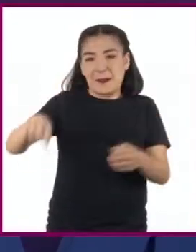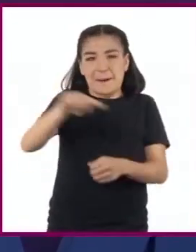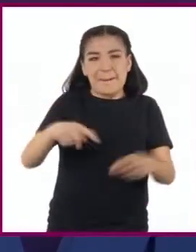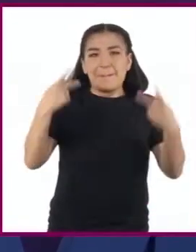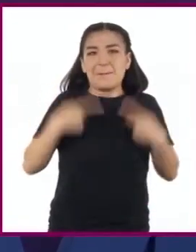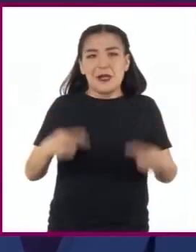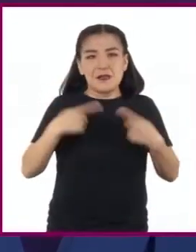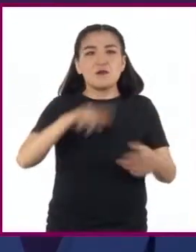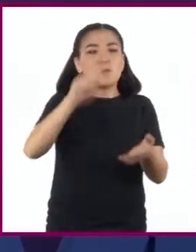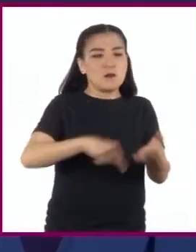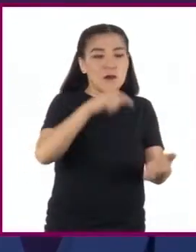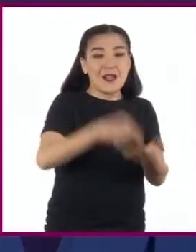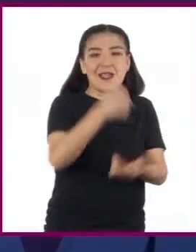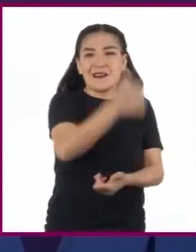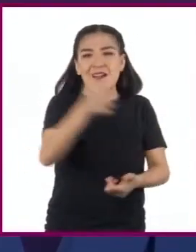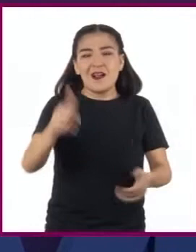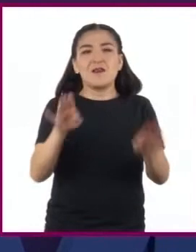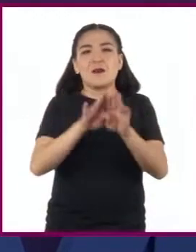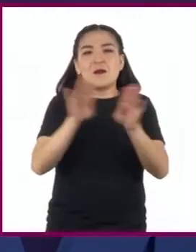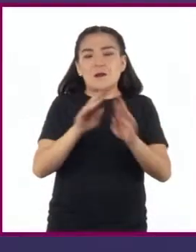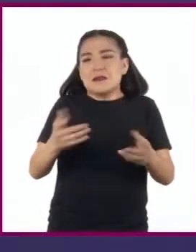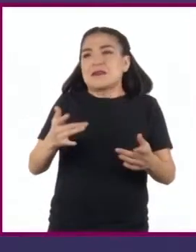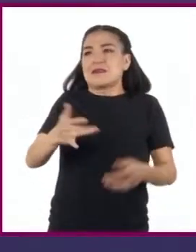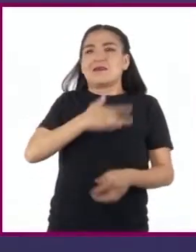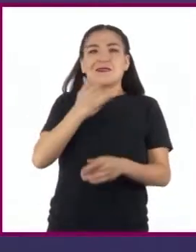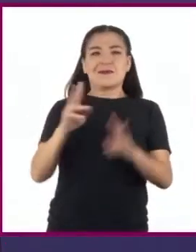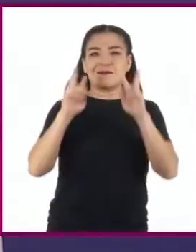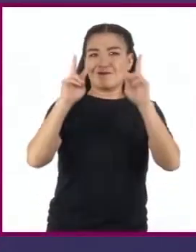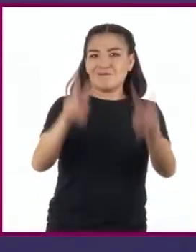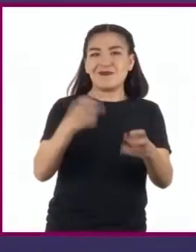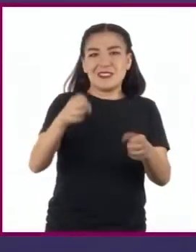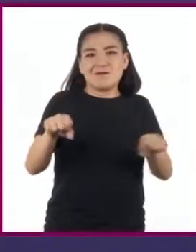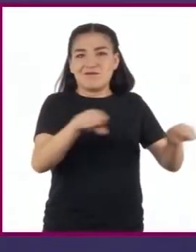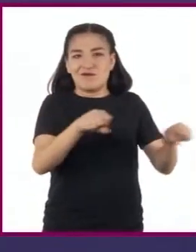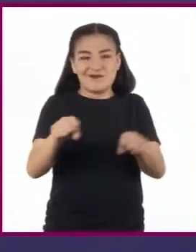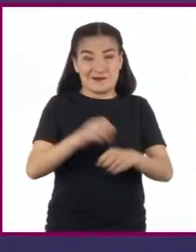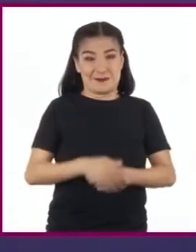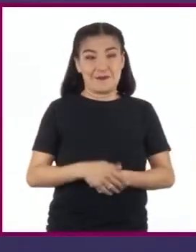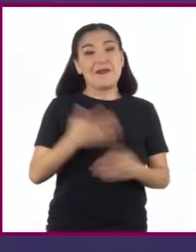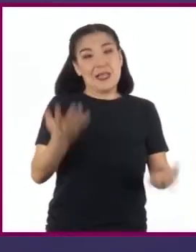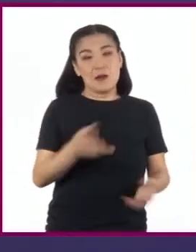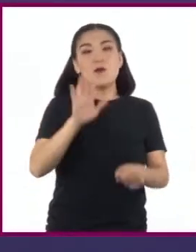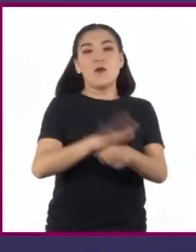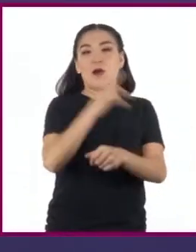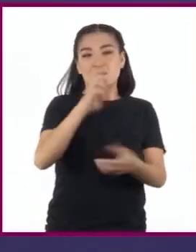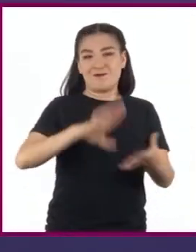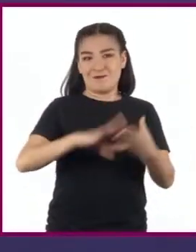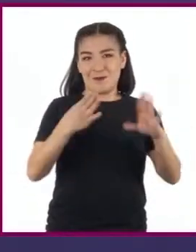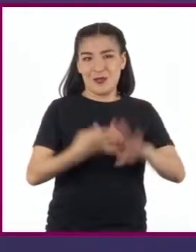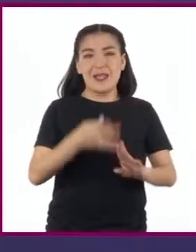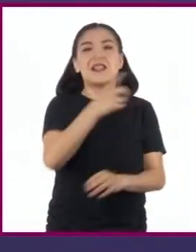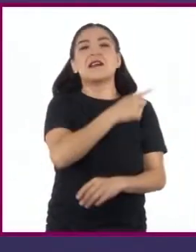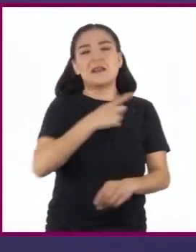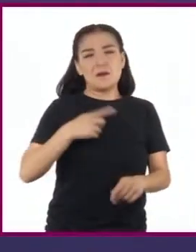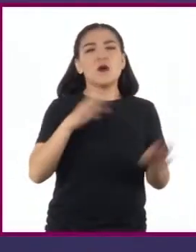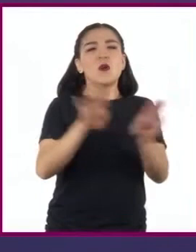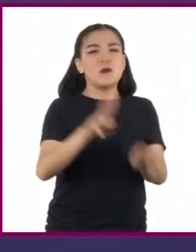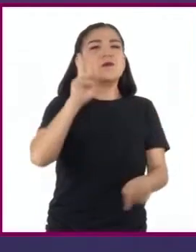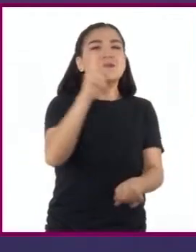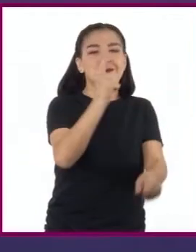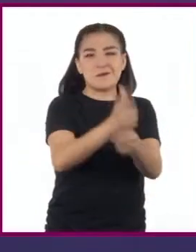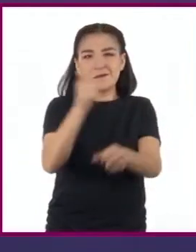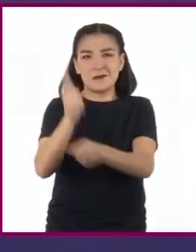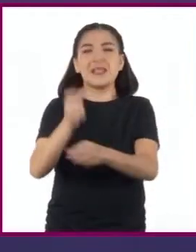donde cada uno presenció el desastre natural. Por tales motivos, es bastante probable que encontremos